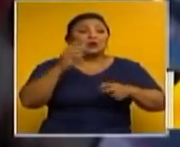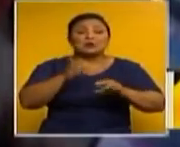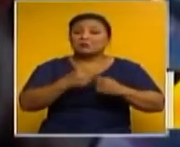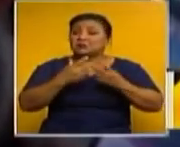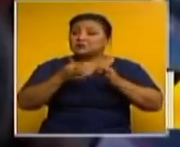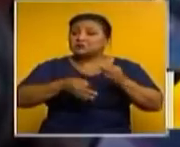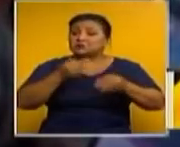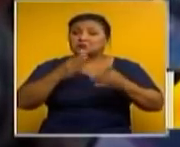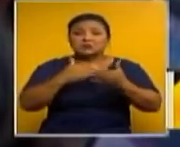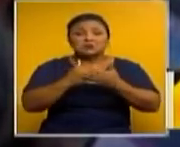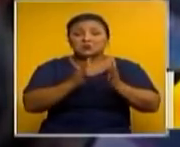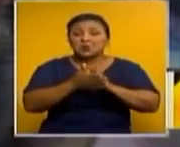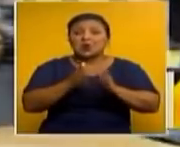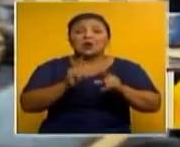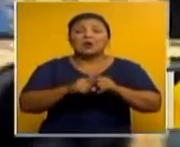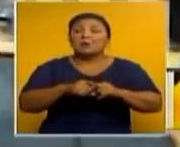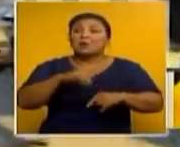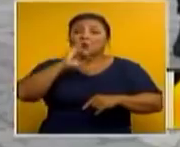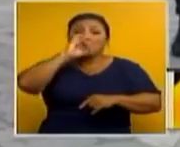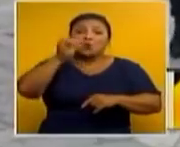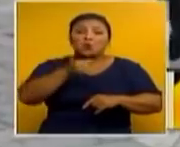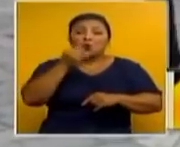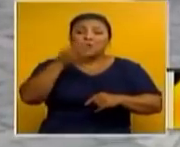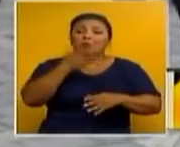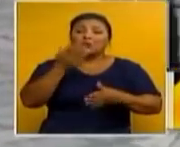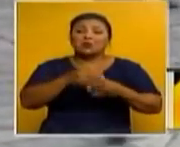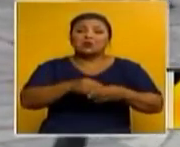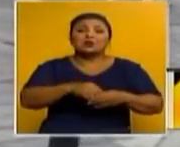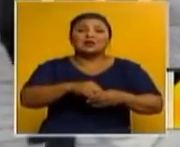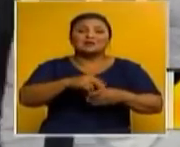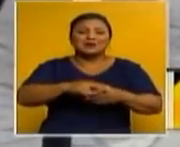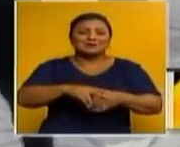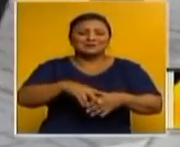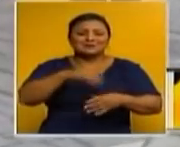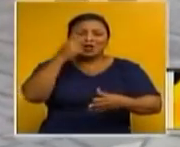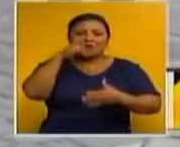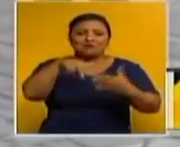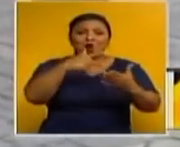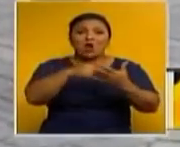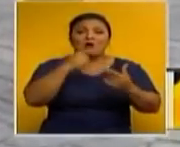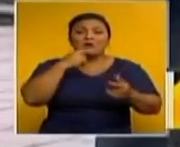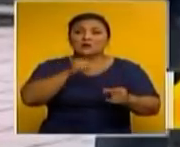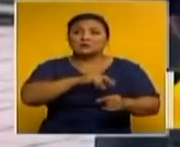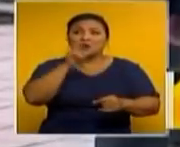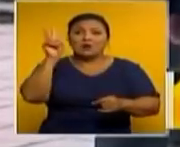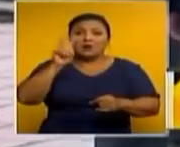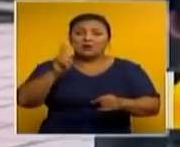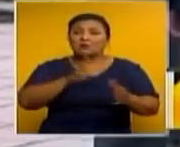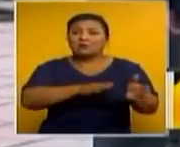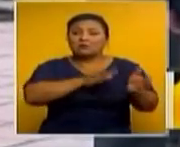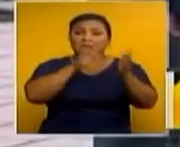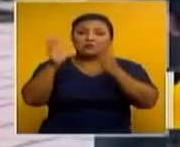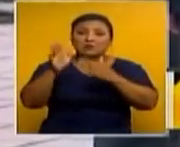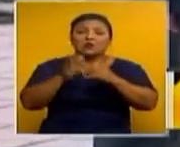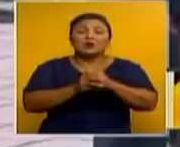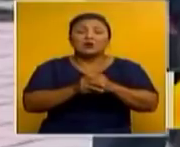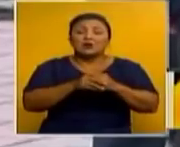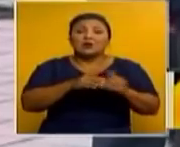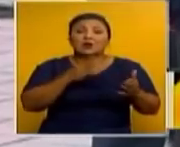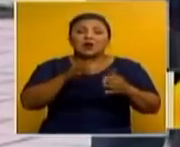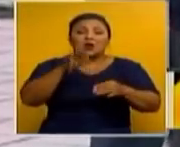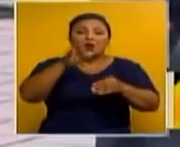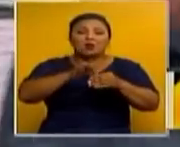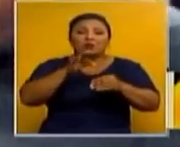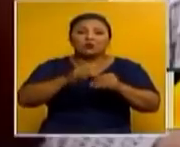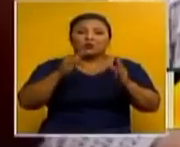dio inicio este jueves a la consulta popular en Chimborazo. Para este viernes, como se tiene previsto a nivel nacional, se dará paso al voto